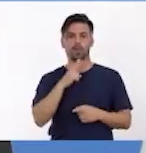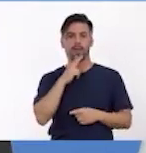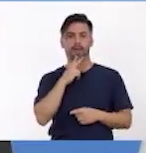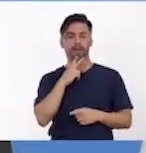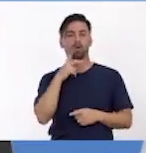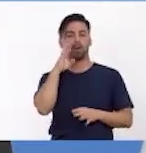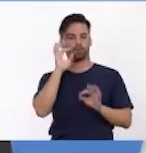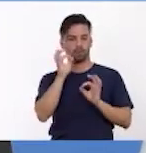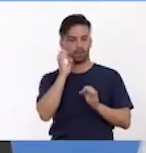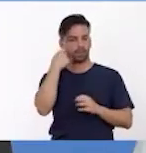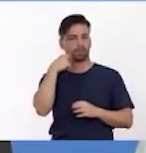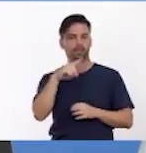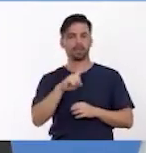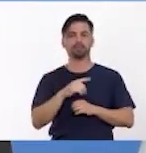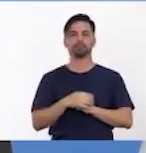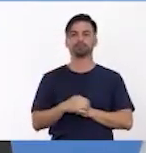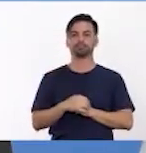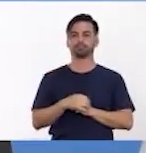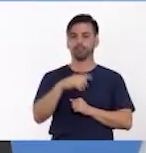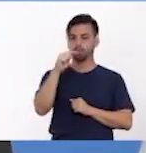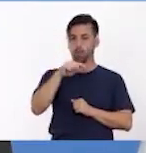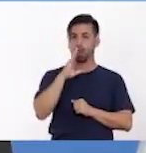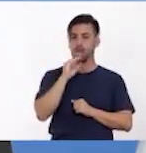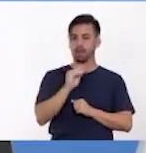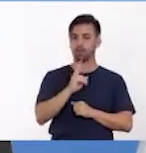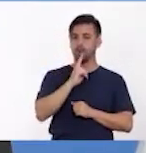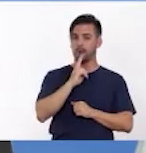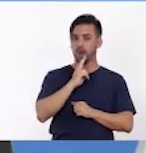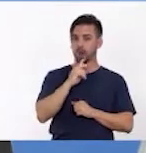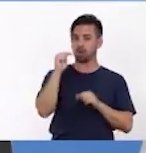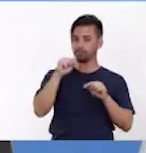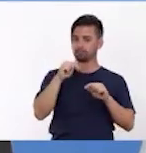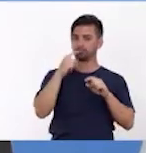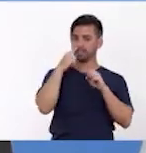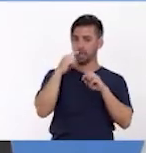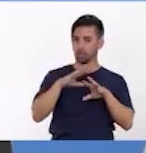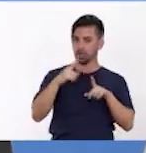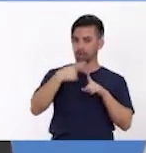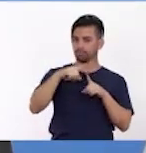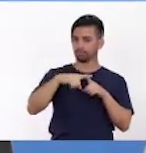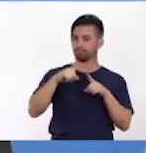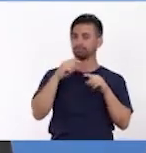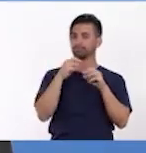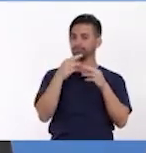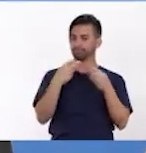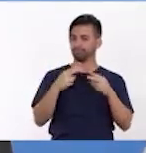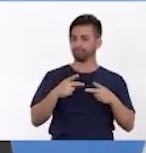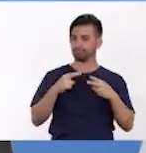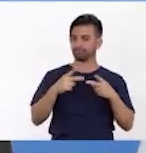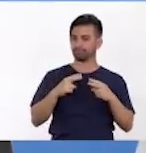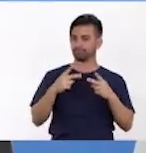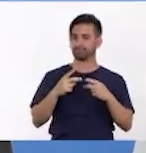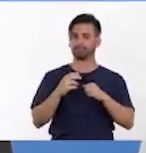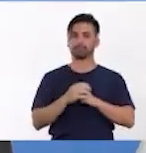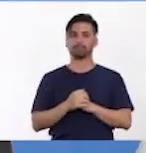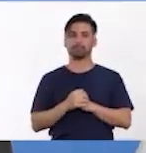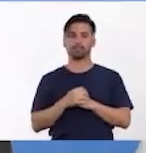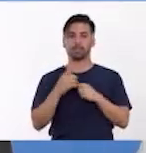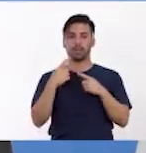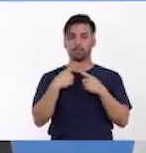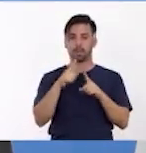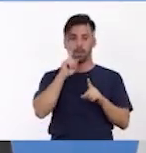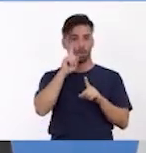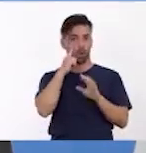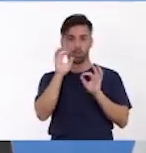hablar que es un recurso renovable, en un momento determinado, las aguas, sobre todo las aguas terrestres, pueden convertirse en un recurso